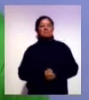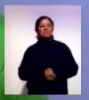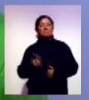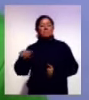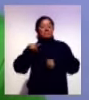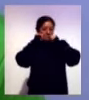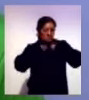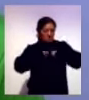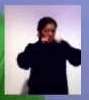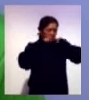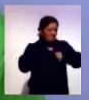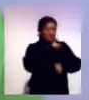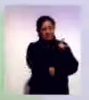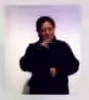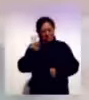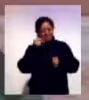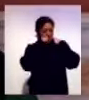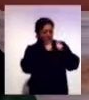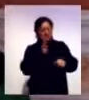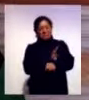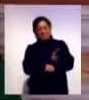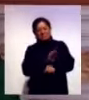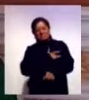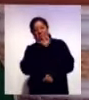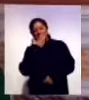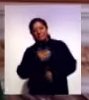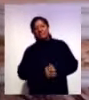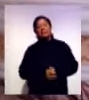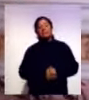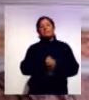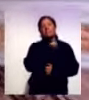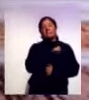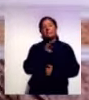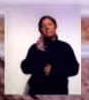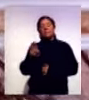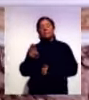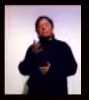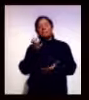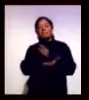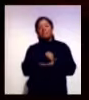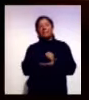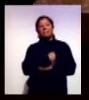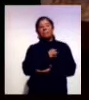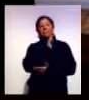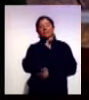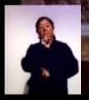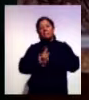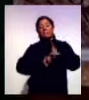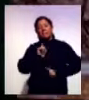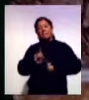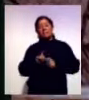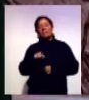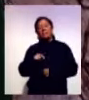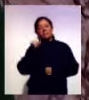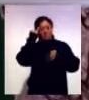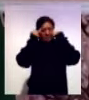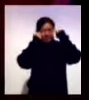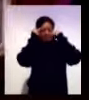de nosotros por nuestro bienestar. Eric Barba obtuvo el premio en la categoría de fomento al deporte por la creación de la